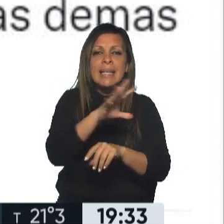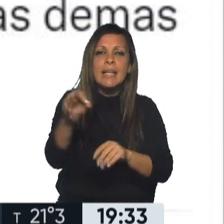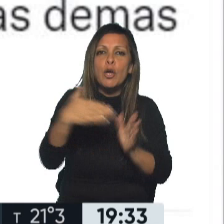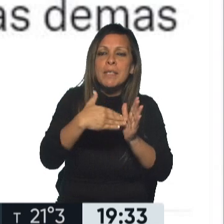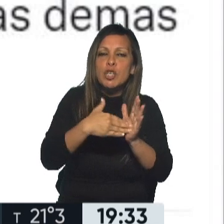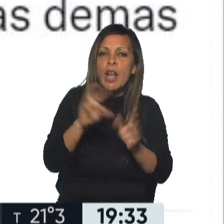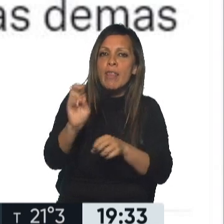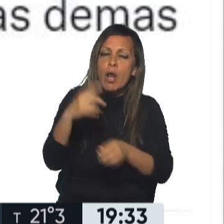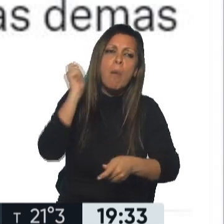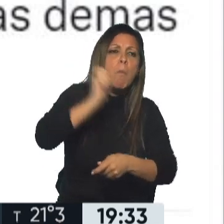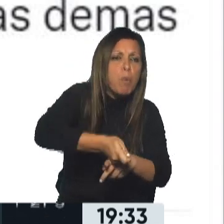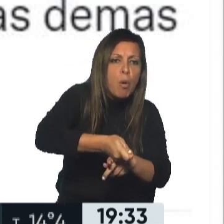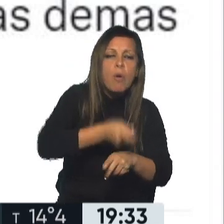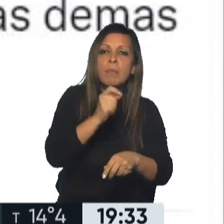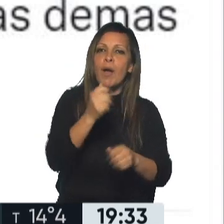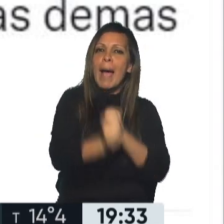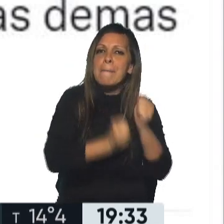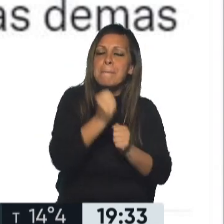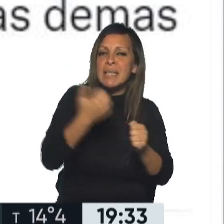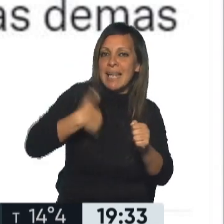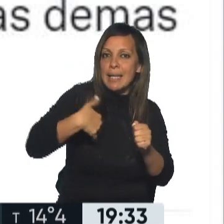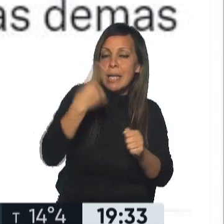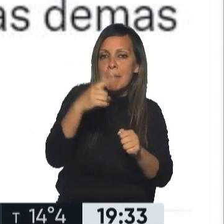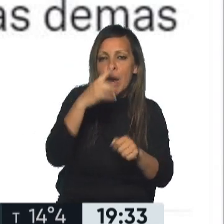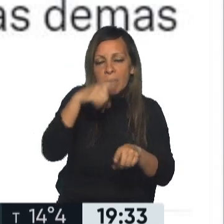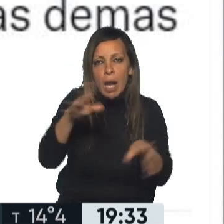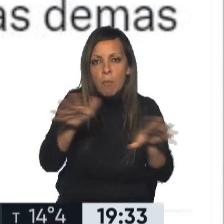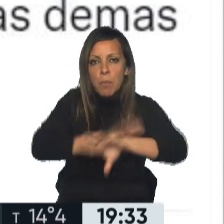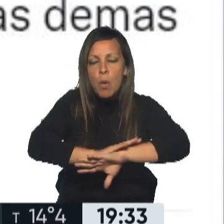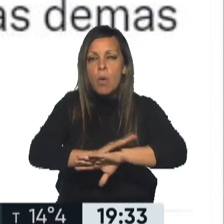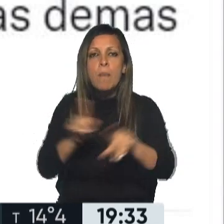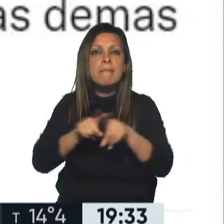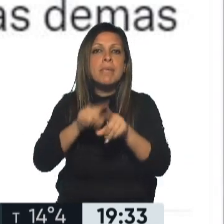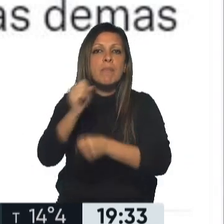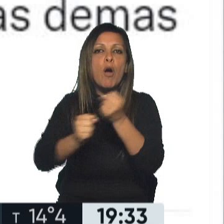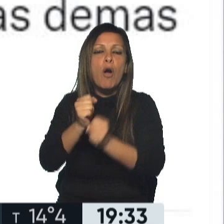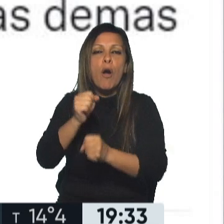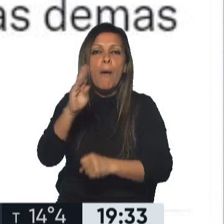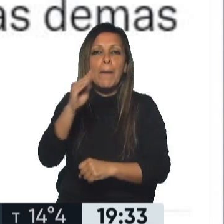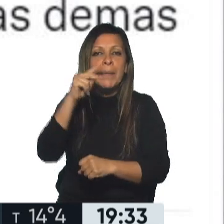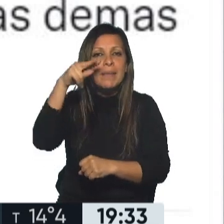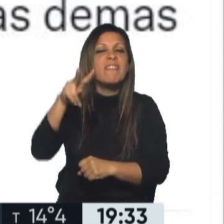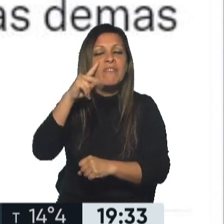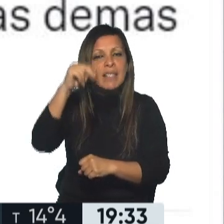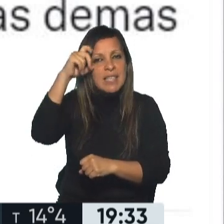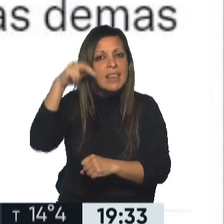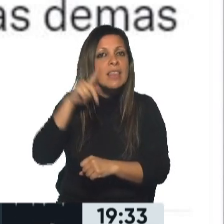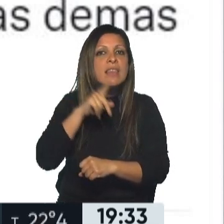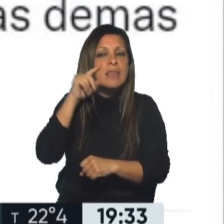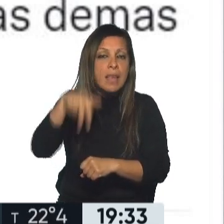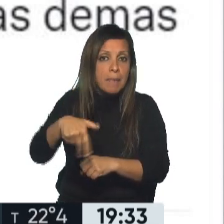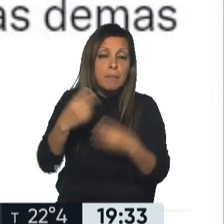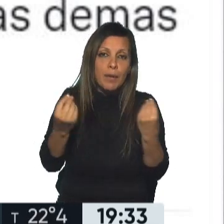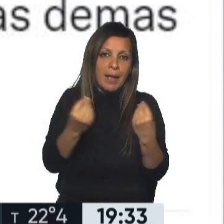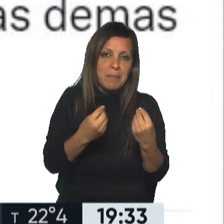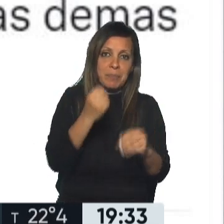confiaron en una empresa argentina que les defaulteó, al igual que Vicentín. Esto afecta a las demás empresas alimenticias argentinas porque, claro, si una